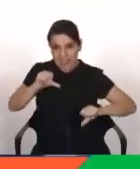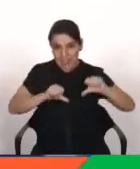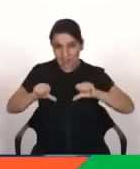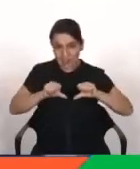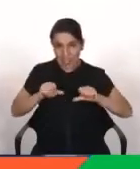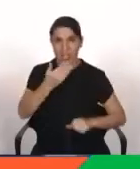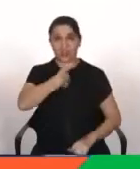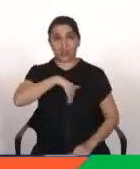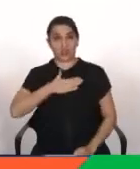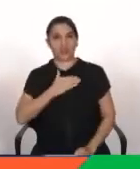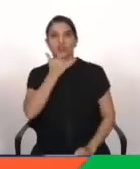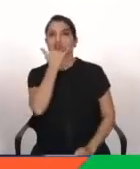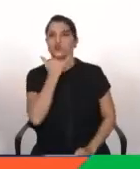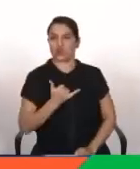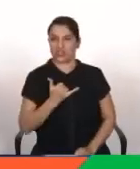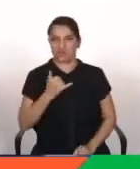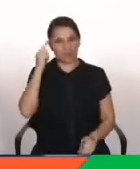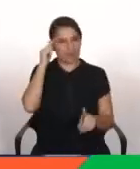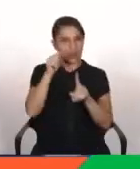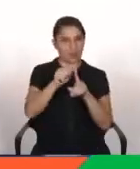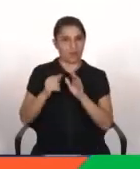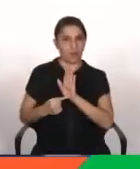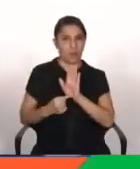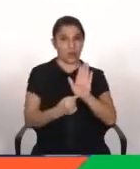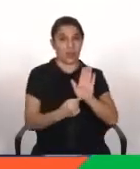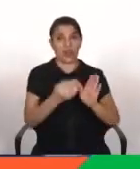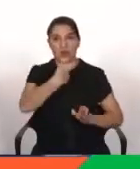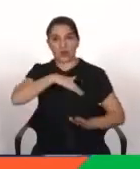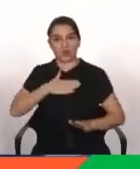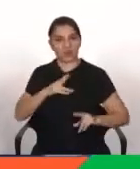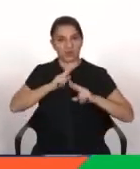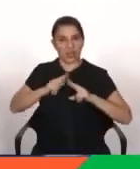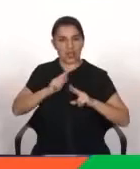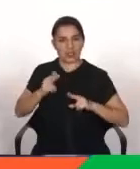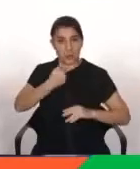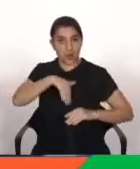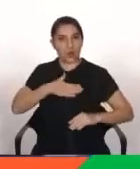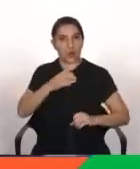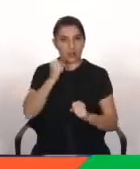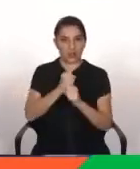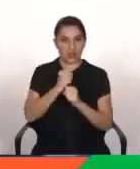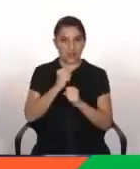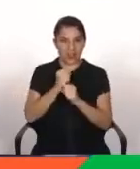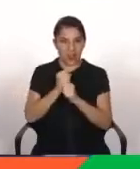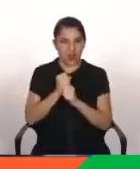de mostrar lo que nosotras hacemos en nuestro trabajo como astrónomas,